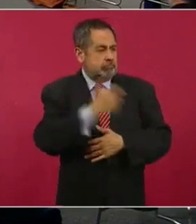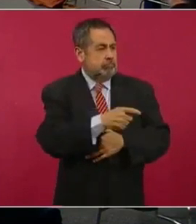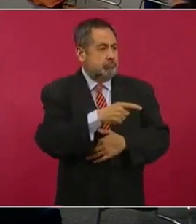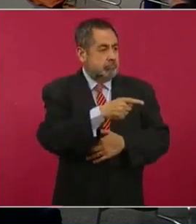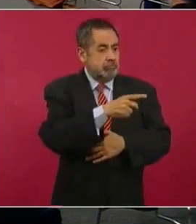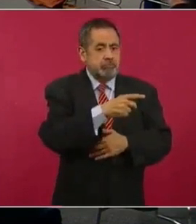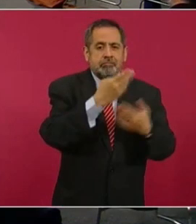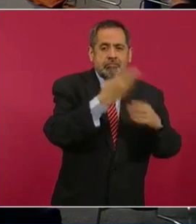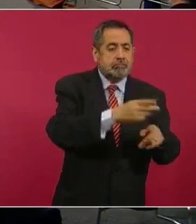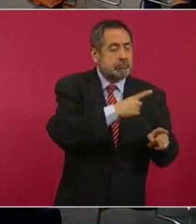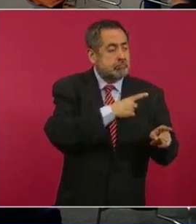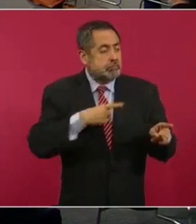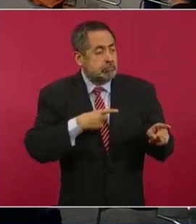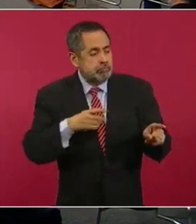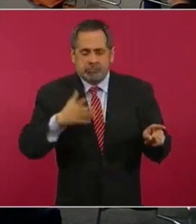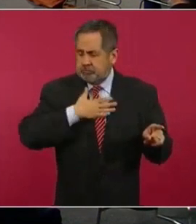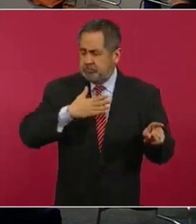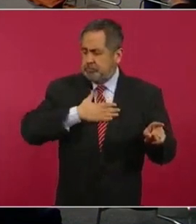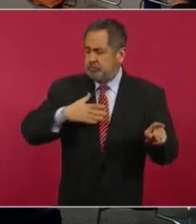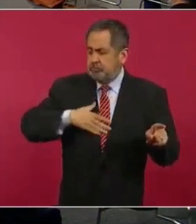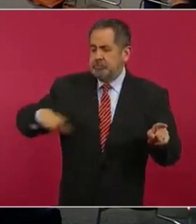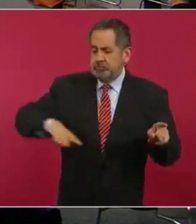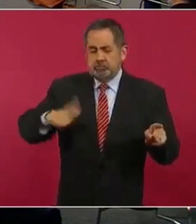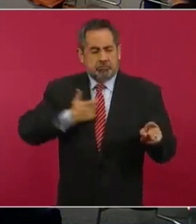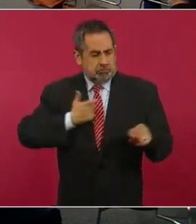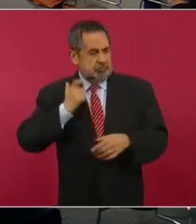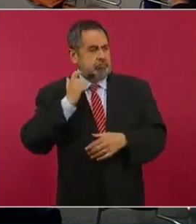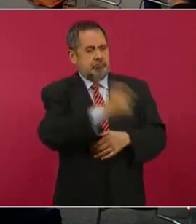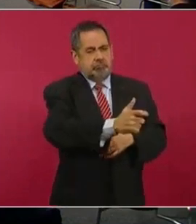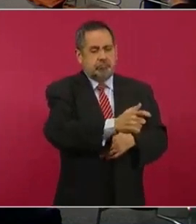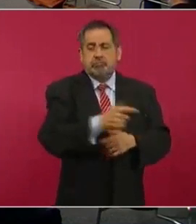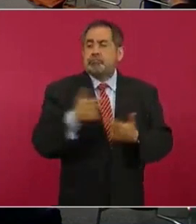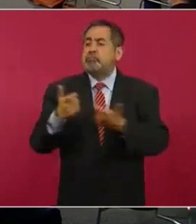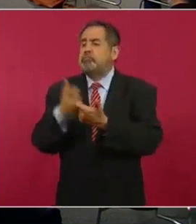privadas en deuda pública.